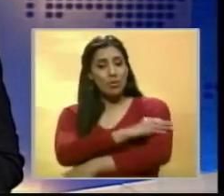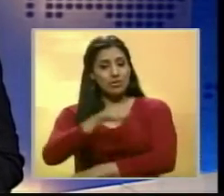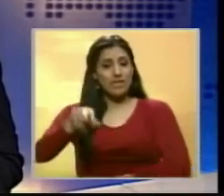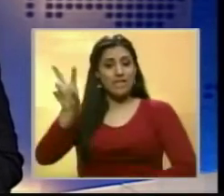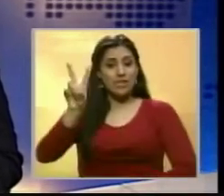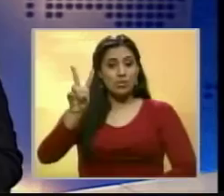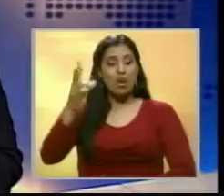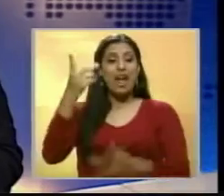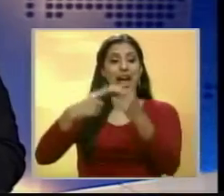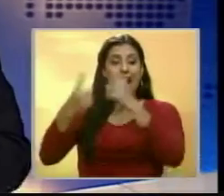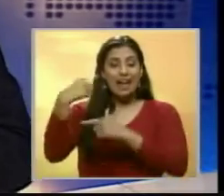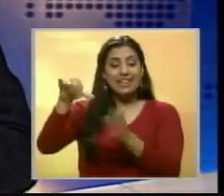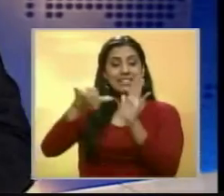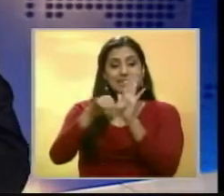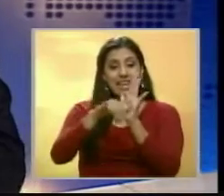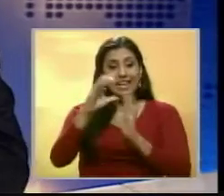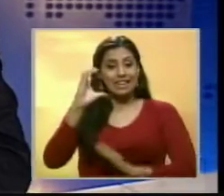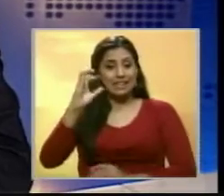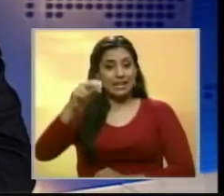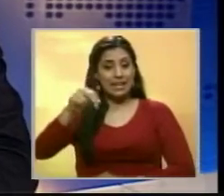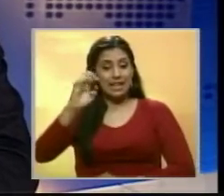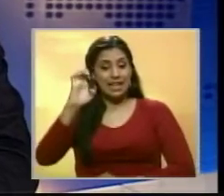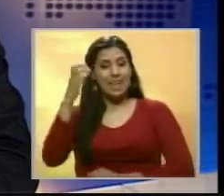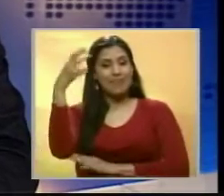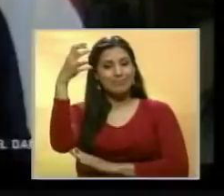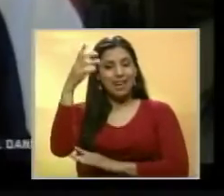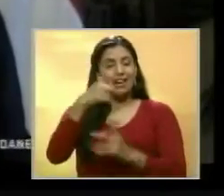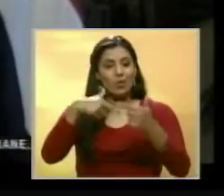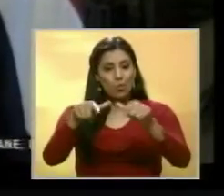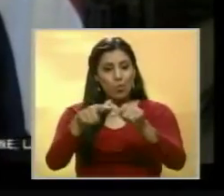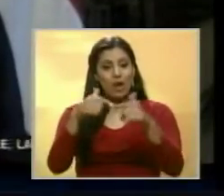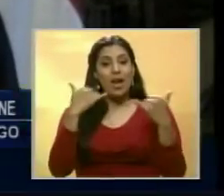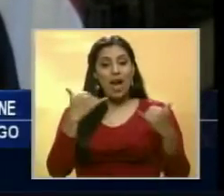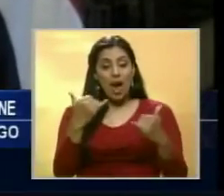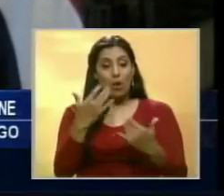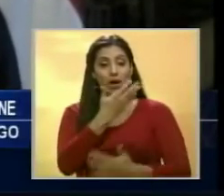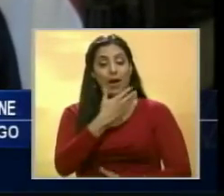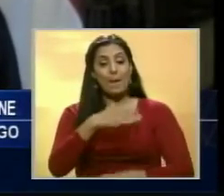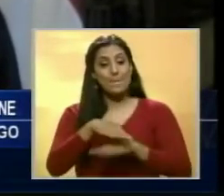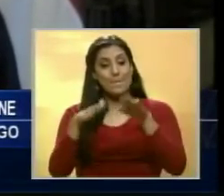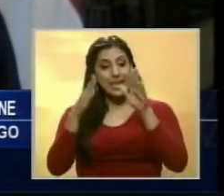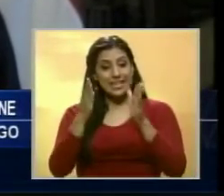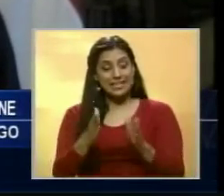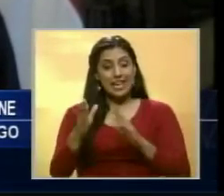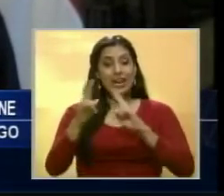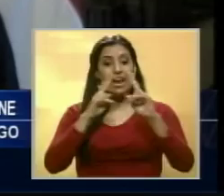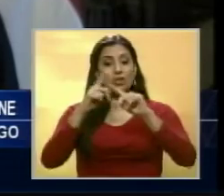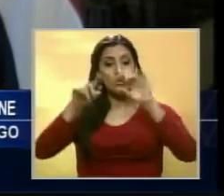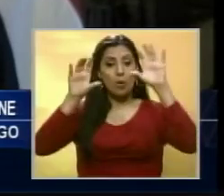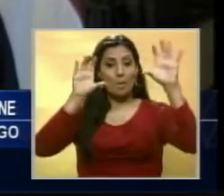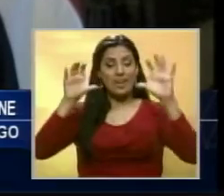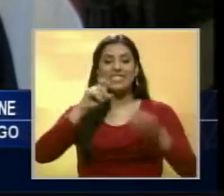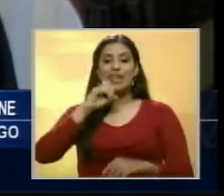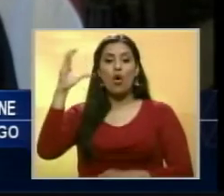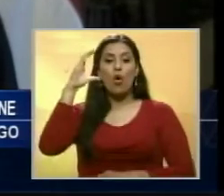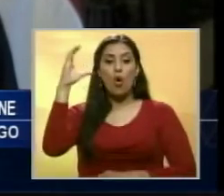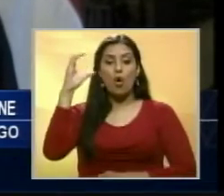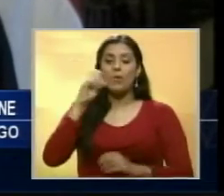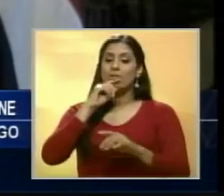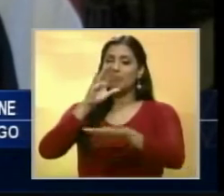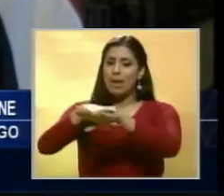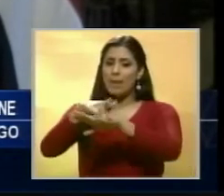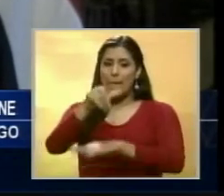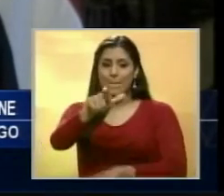Venezuela ocurridos en las cercanías del Consejo Nacional Electoral. En un comunicado, el Ministerio de Relaciones Exteriores de Colombia hizo un llamado